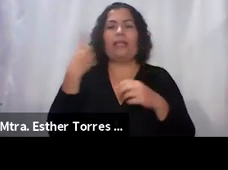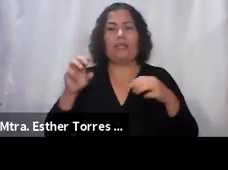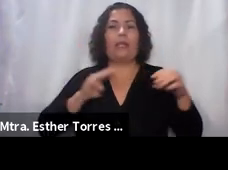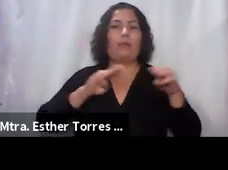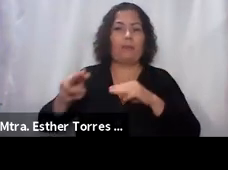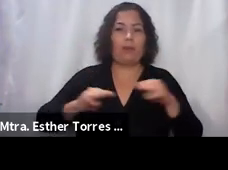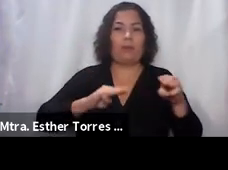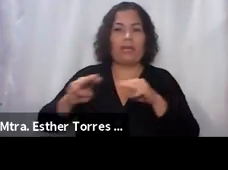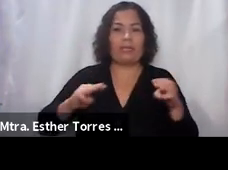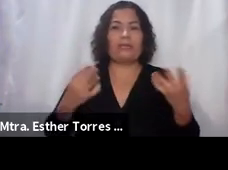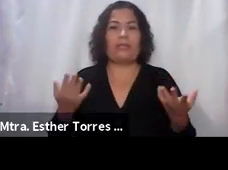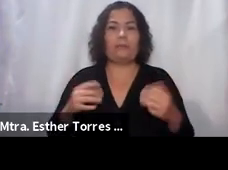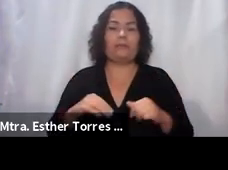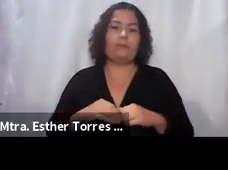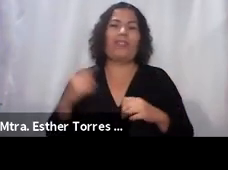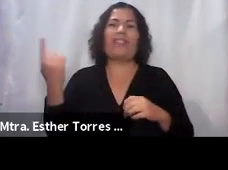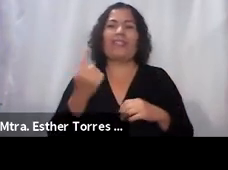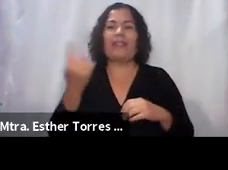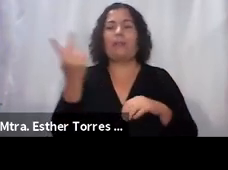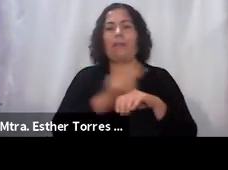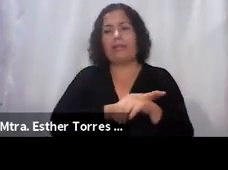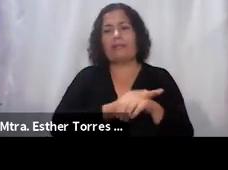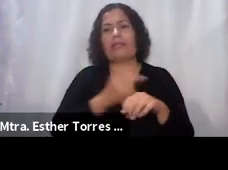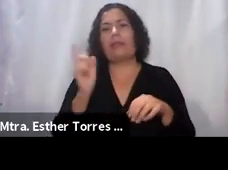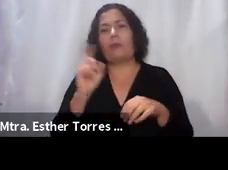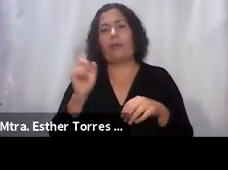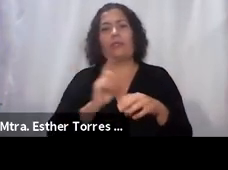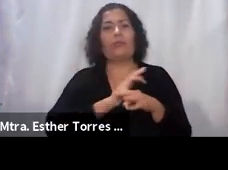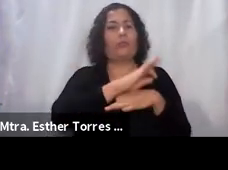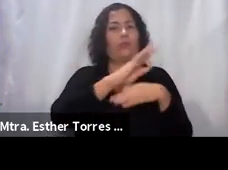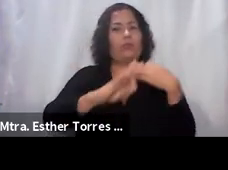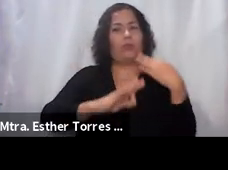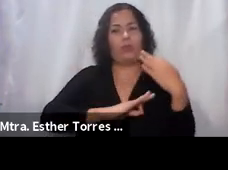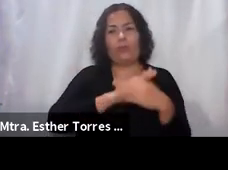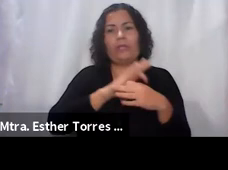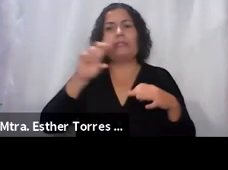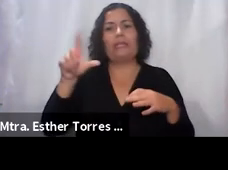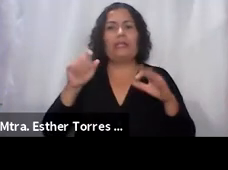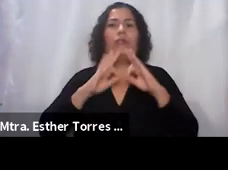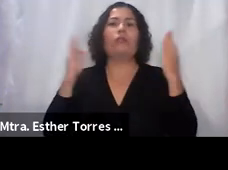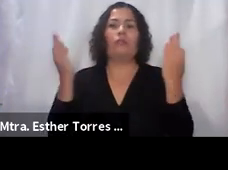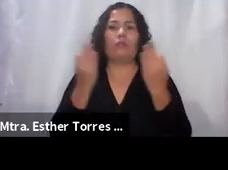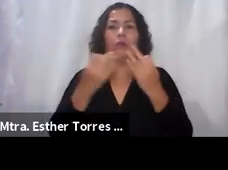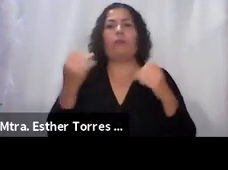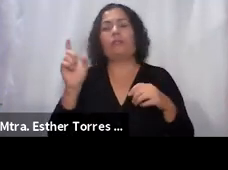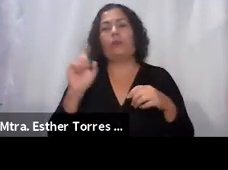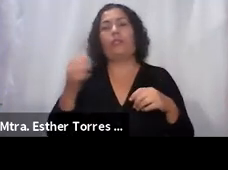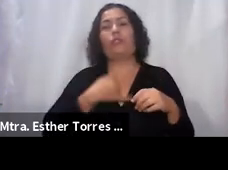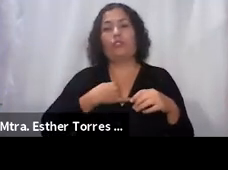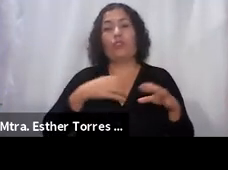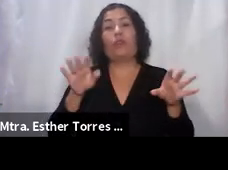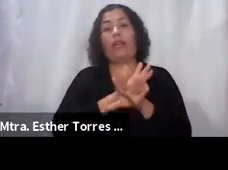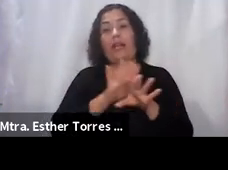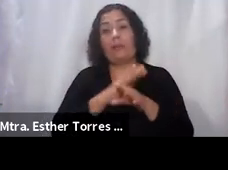qué pasa cuando toda la cadena, la intermodalidad, ¿no? Cuando yo cambio de ser peatón a